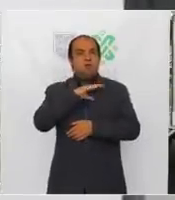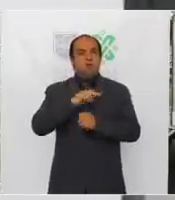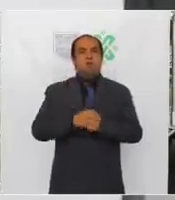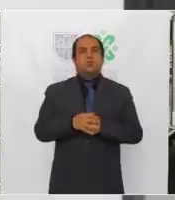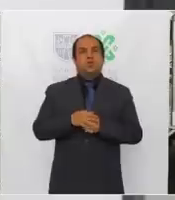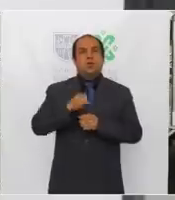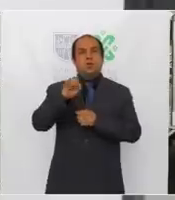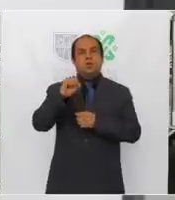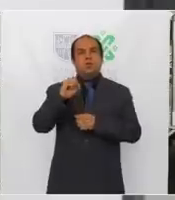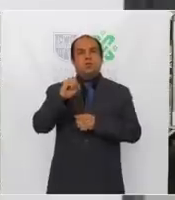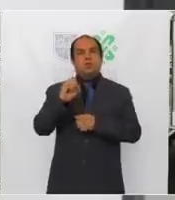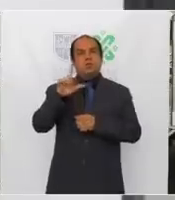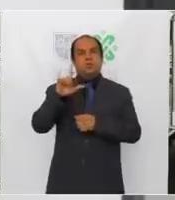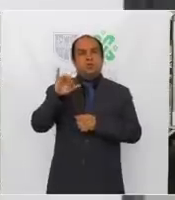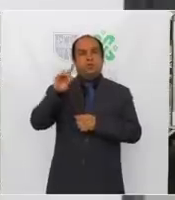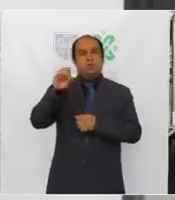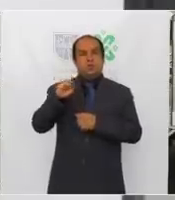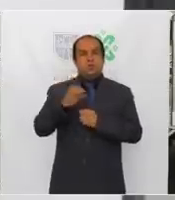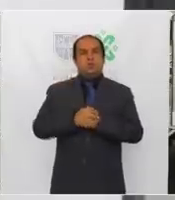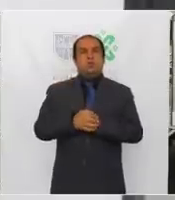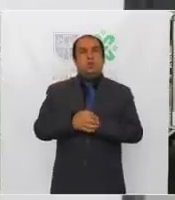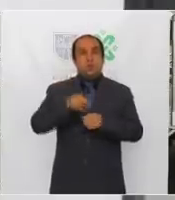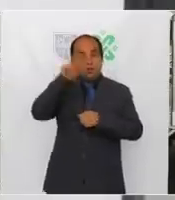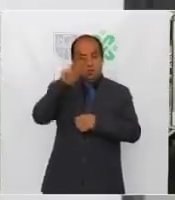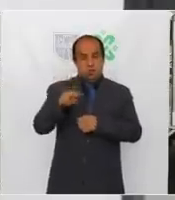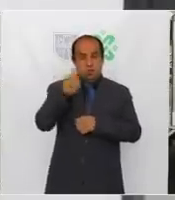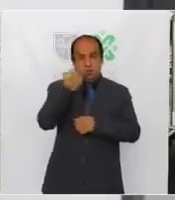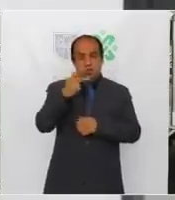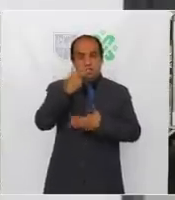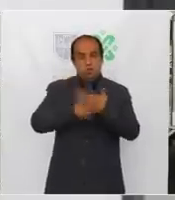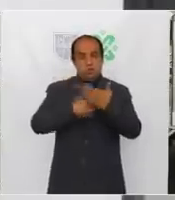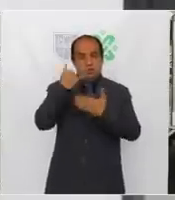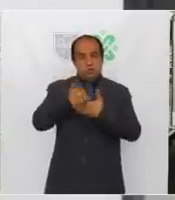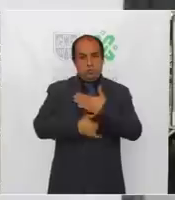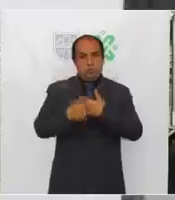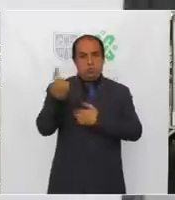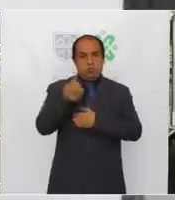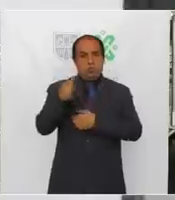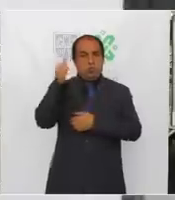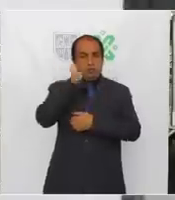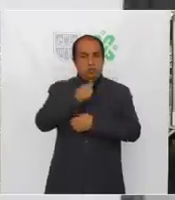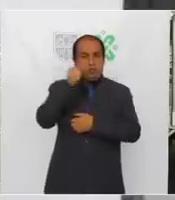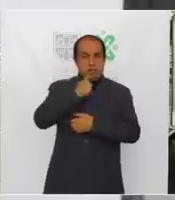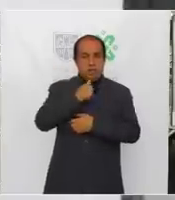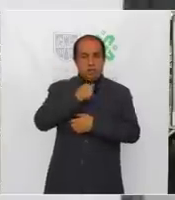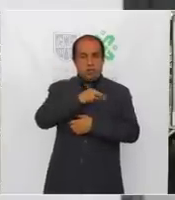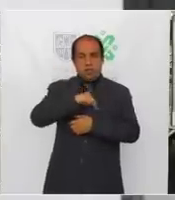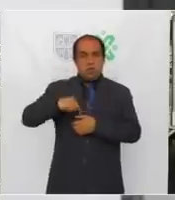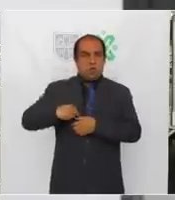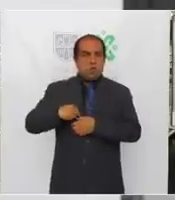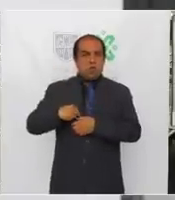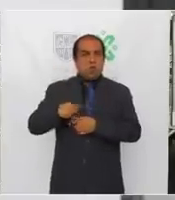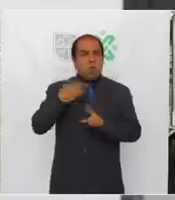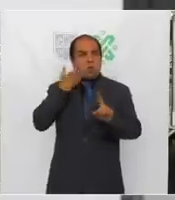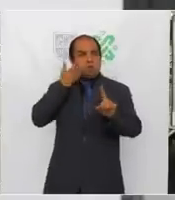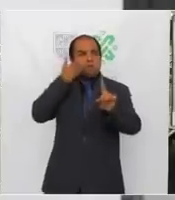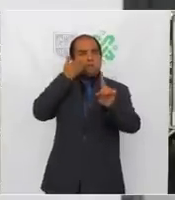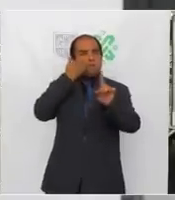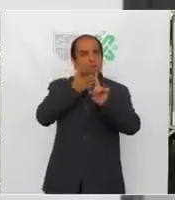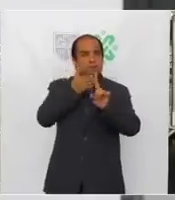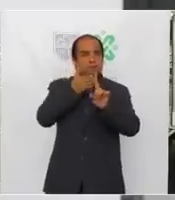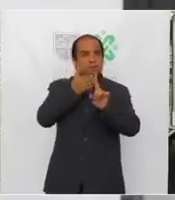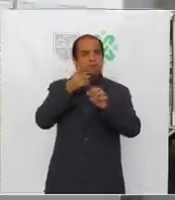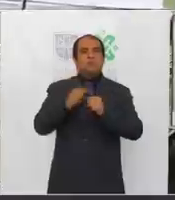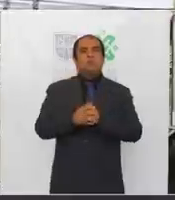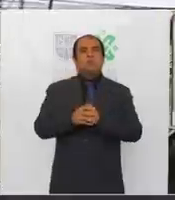es realmente uno de los proyectos que siempre nos planteamos desde